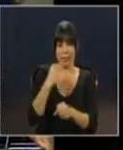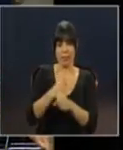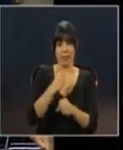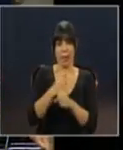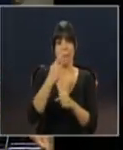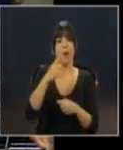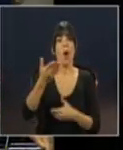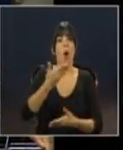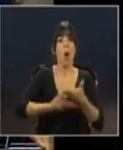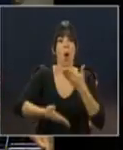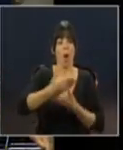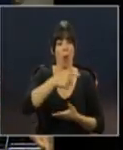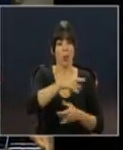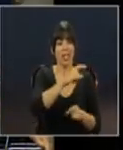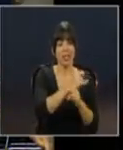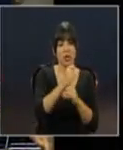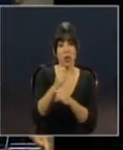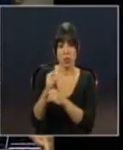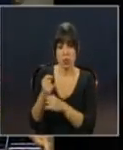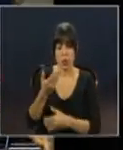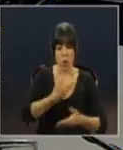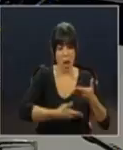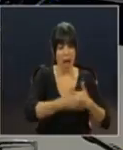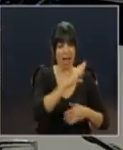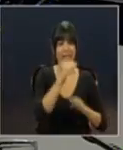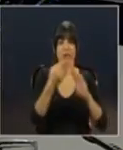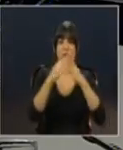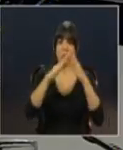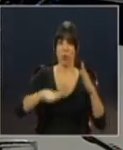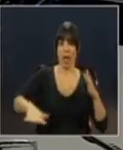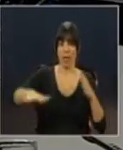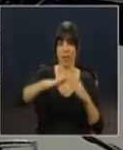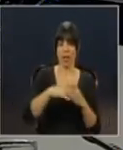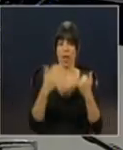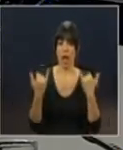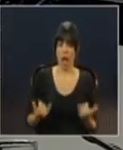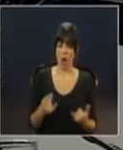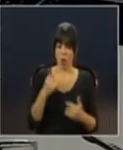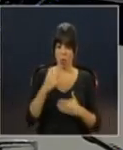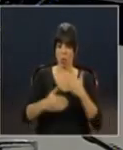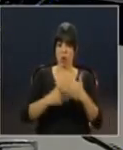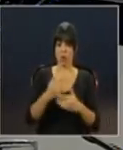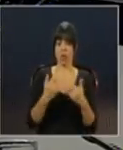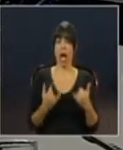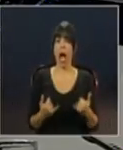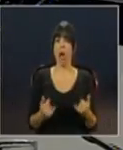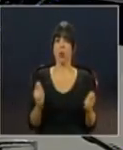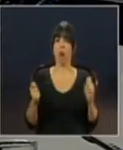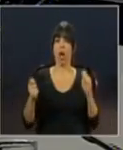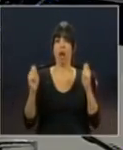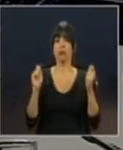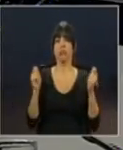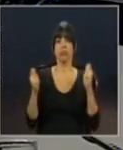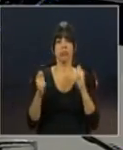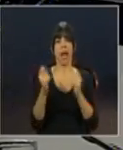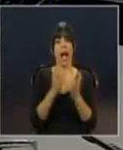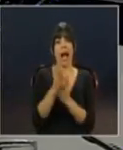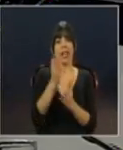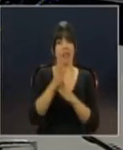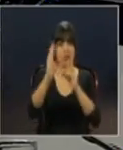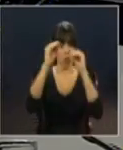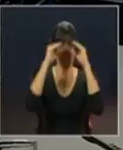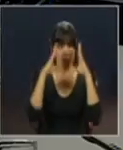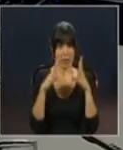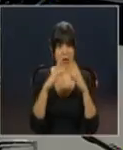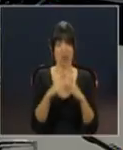colaborativo, interinstitucional y ciudadano. Nos encontramos en un proceso de actualización y ampliación del acceso a la información